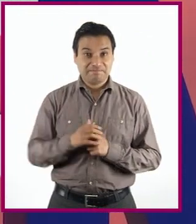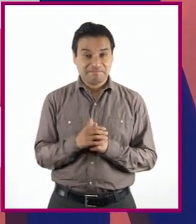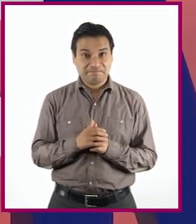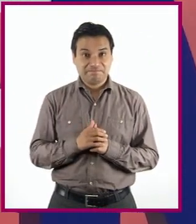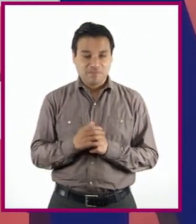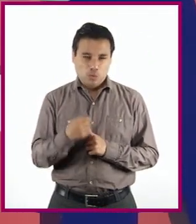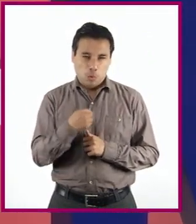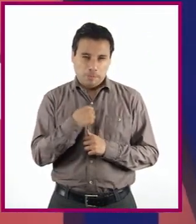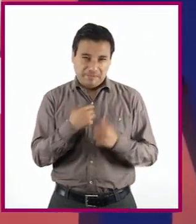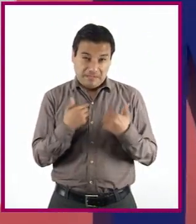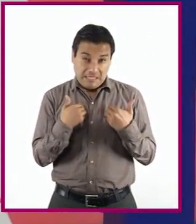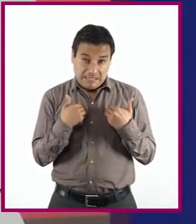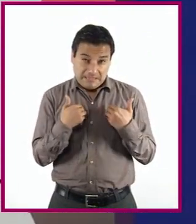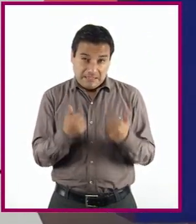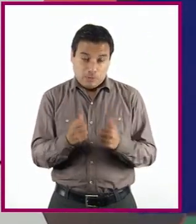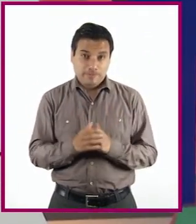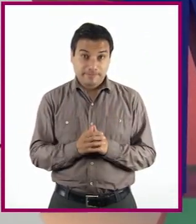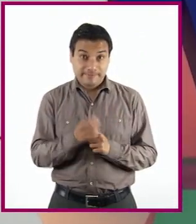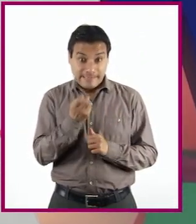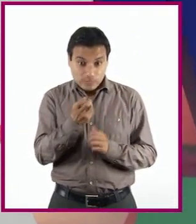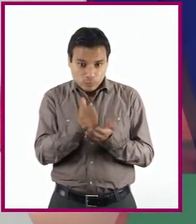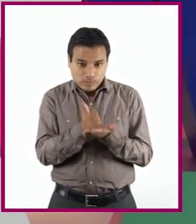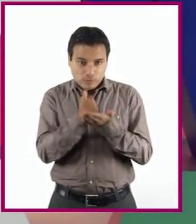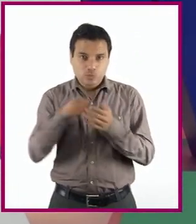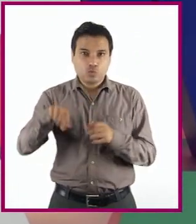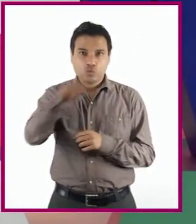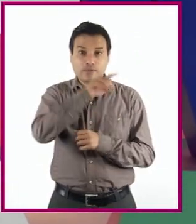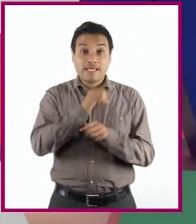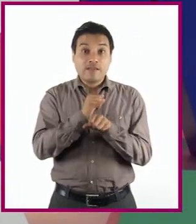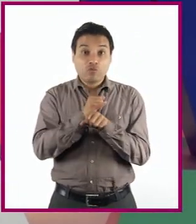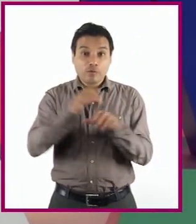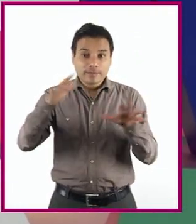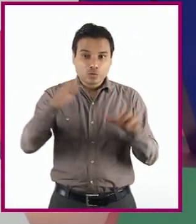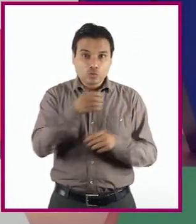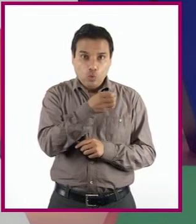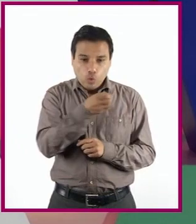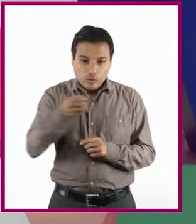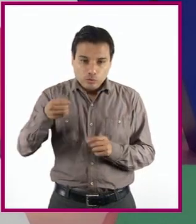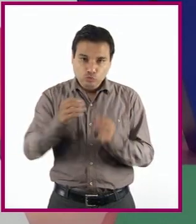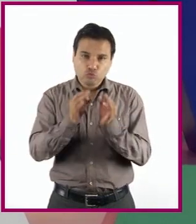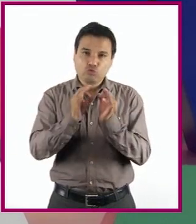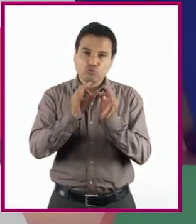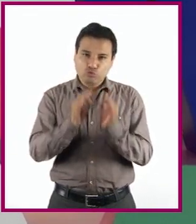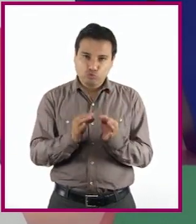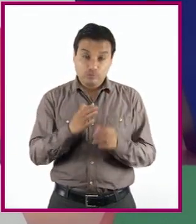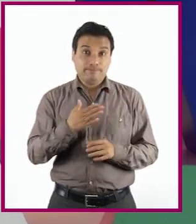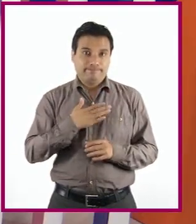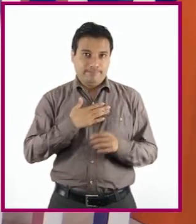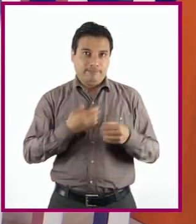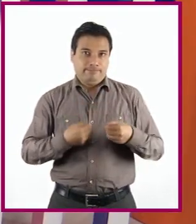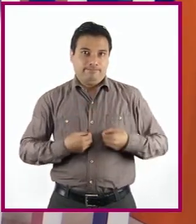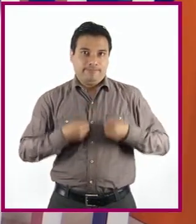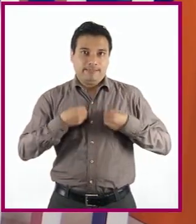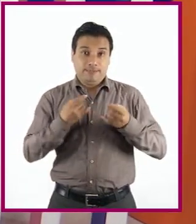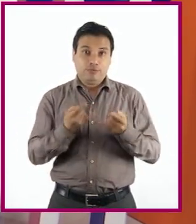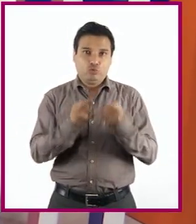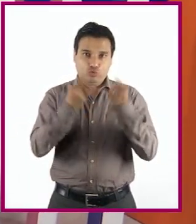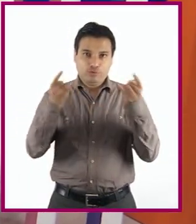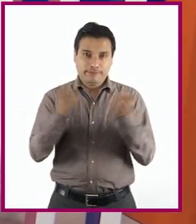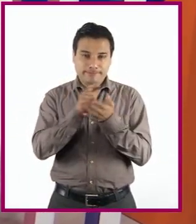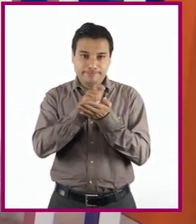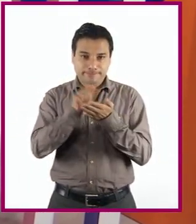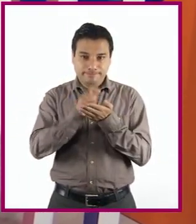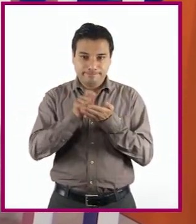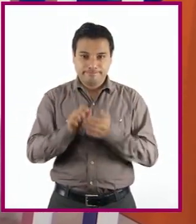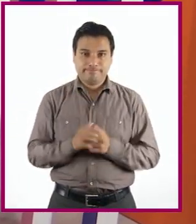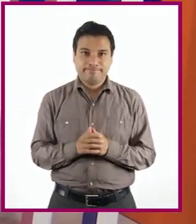Entiendo que con esto podemos organizar de mejor manera la información y los hechos para escribir una autobiografía. Así es. Como dice